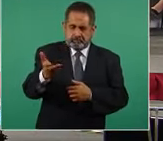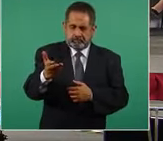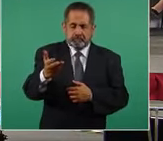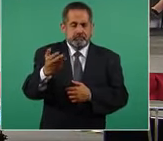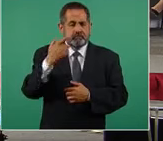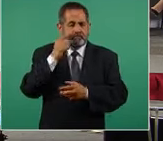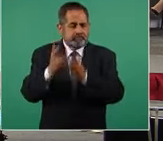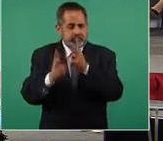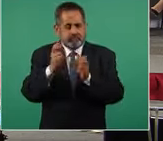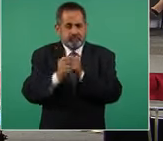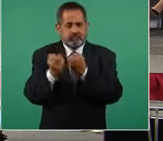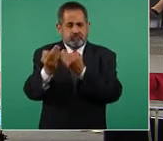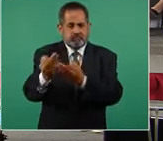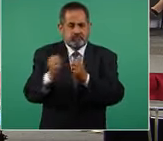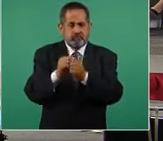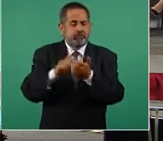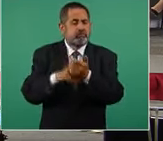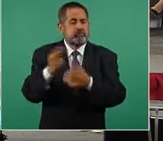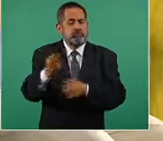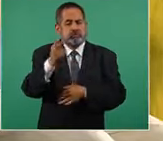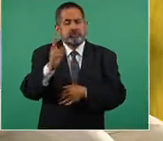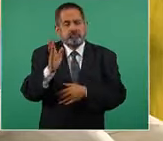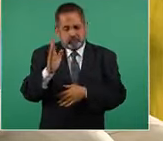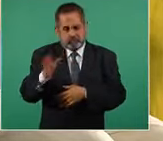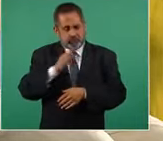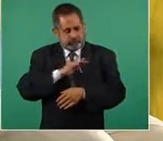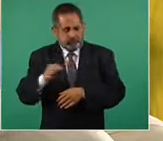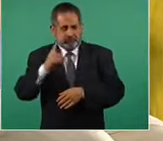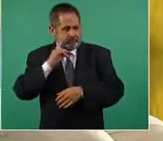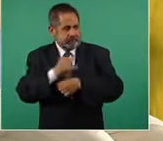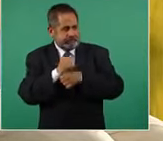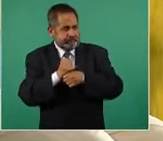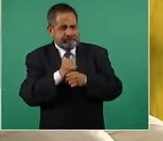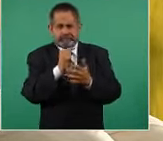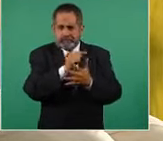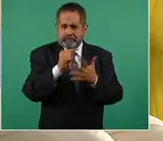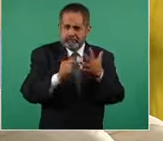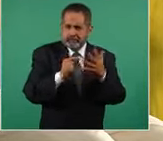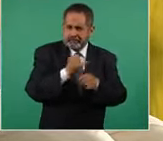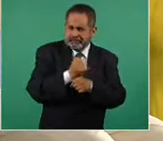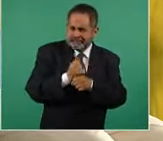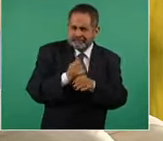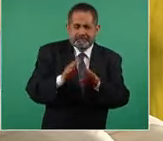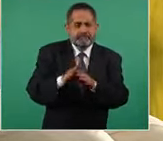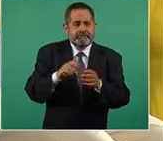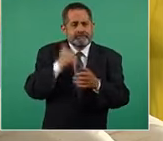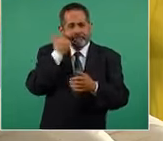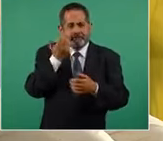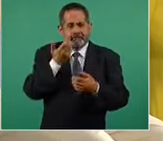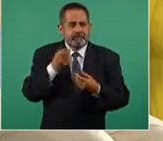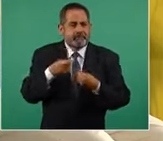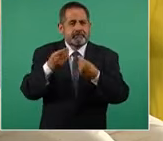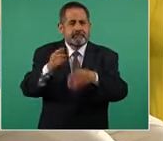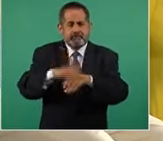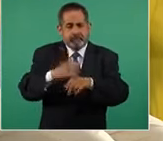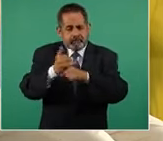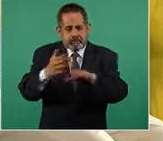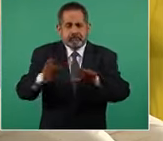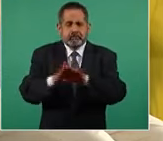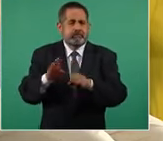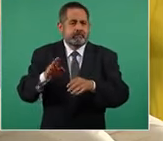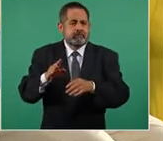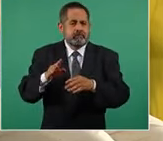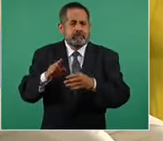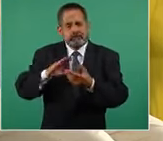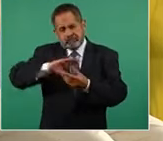le quieren plantear que haga investigaciones sobre muchos puntos, que quieren entregarle información,